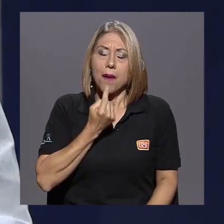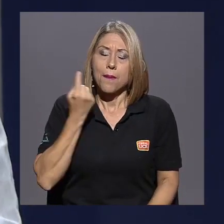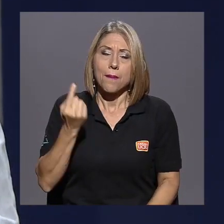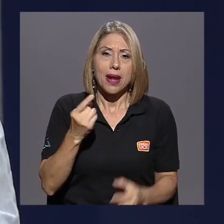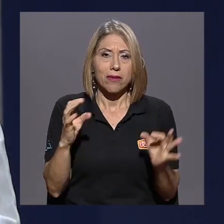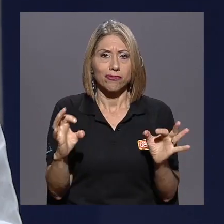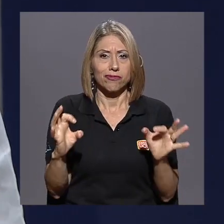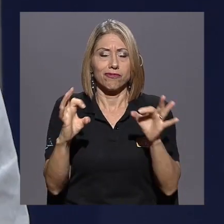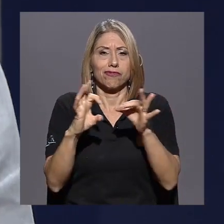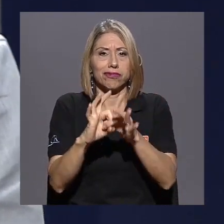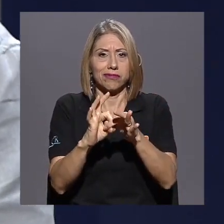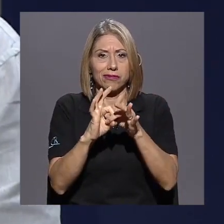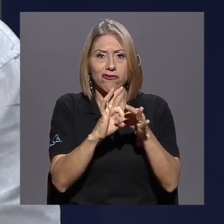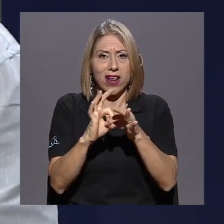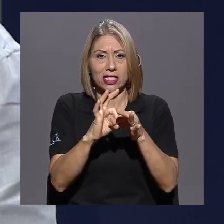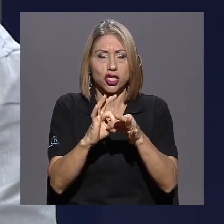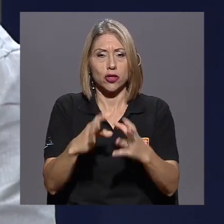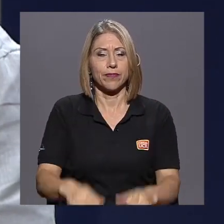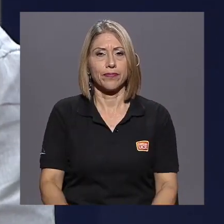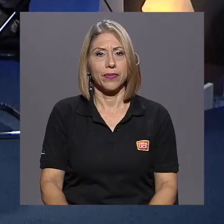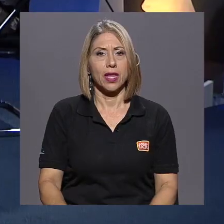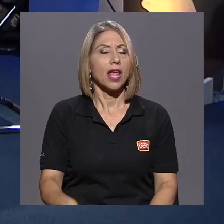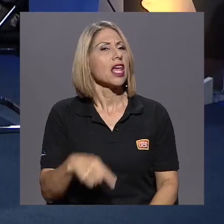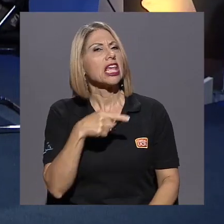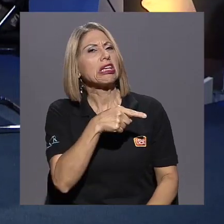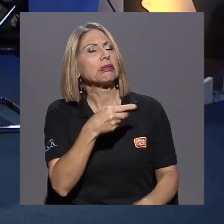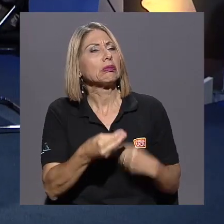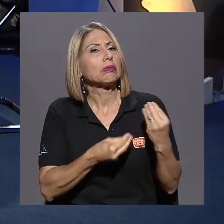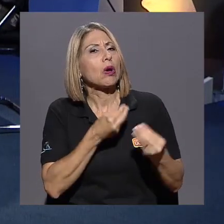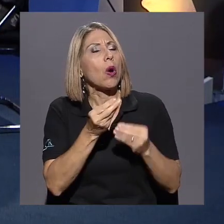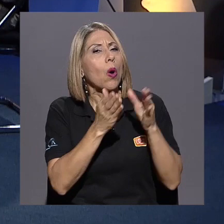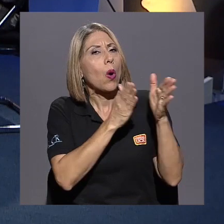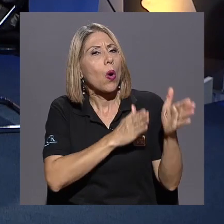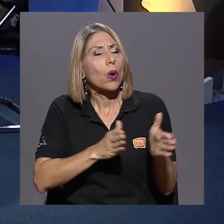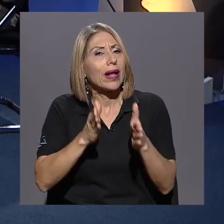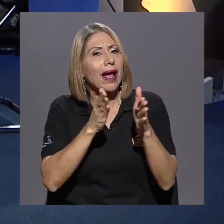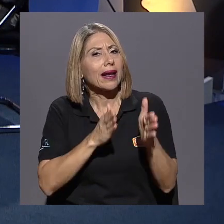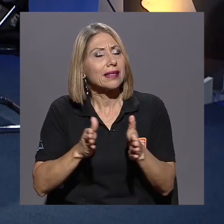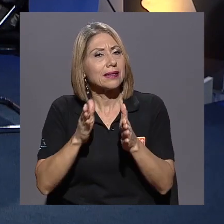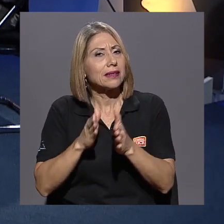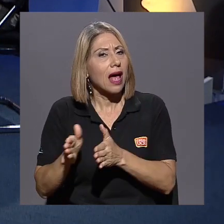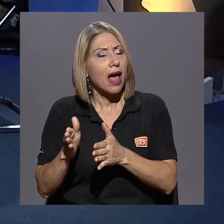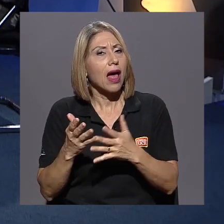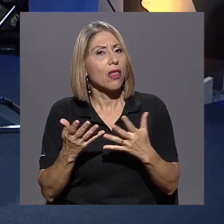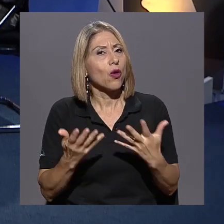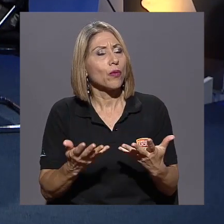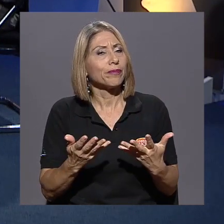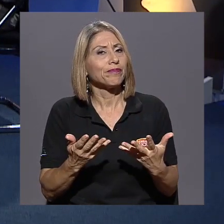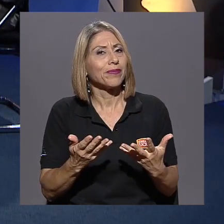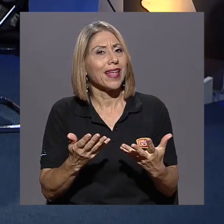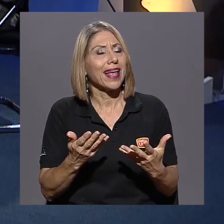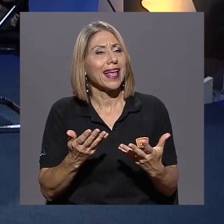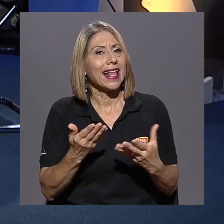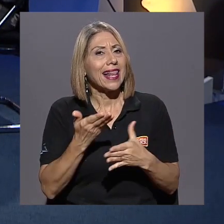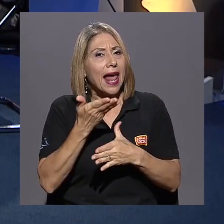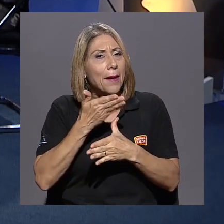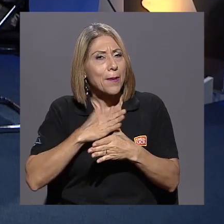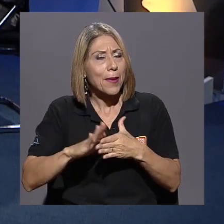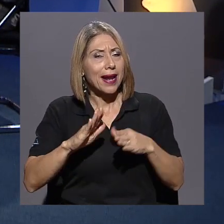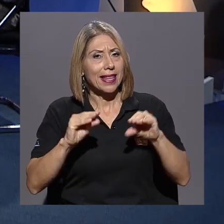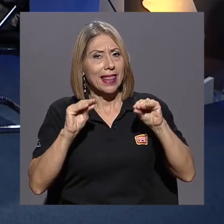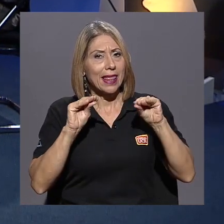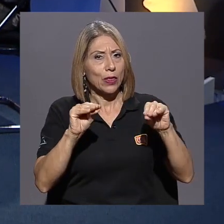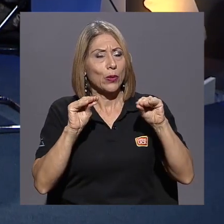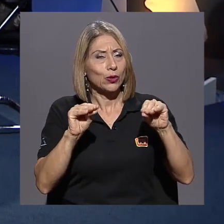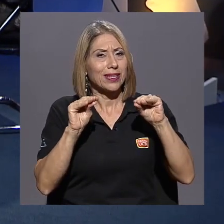esa relación y como hacen digamos cómo está organizado la parte de docencia